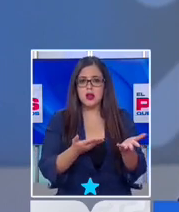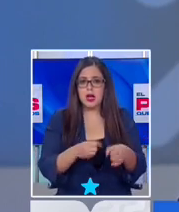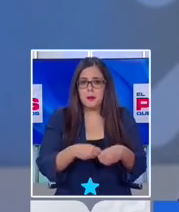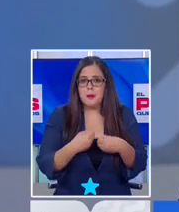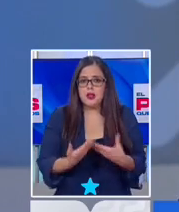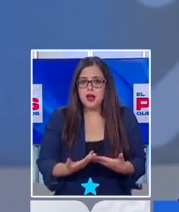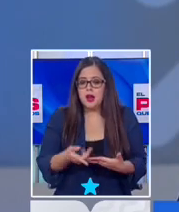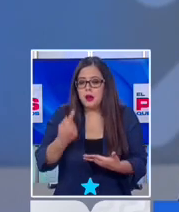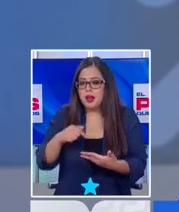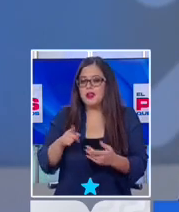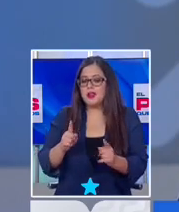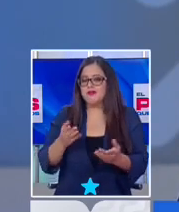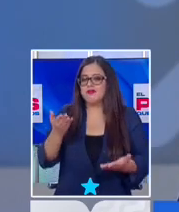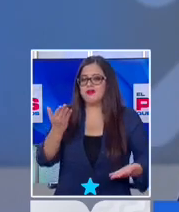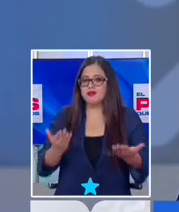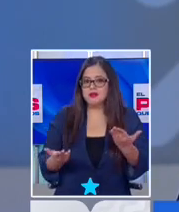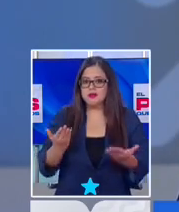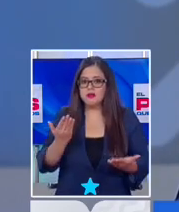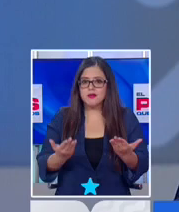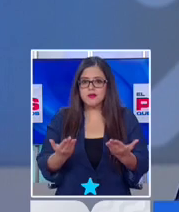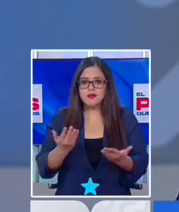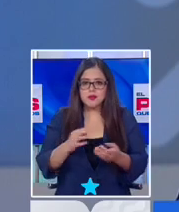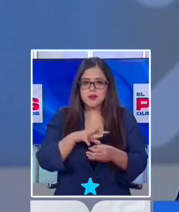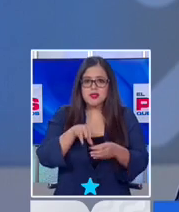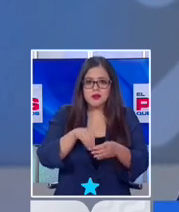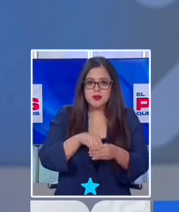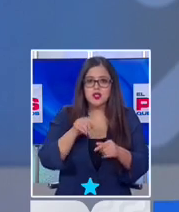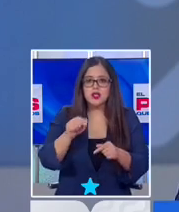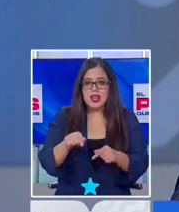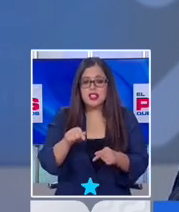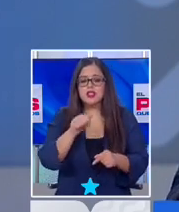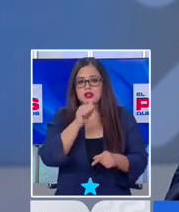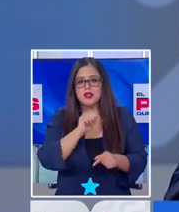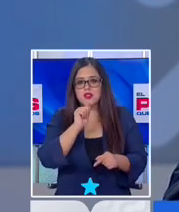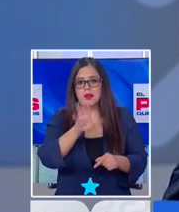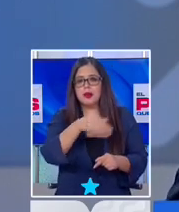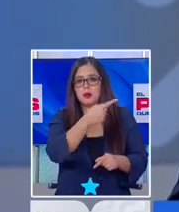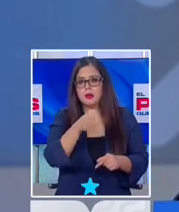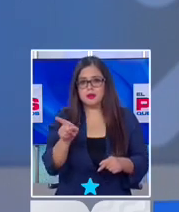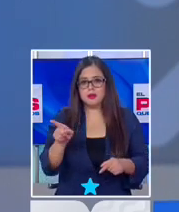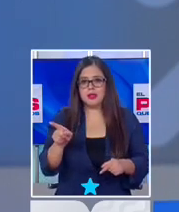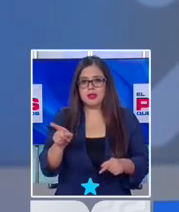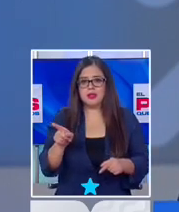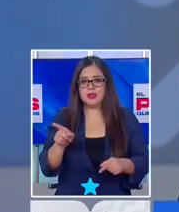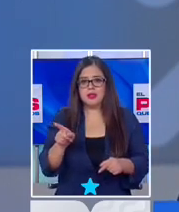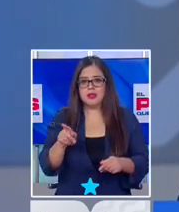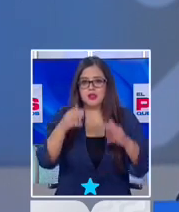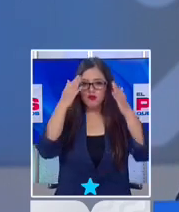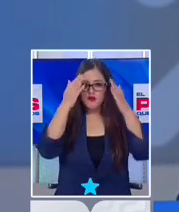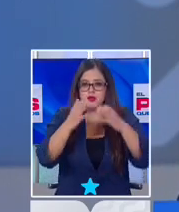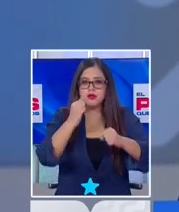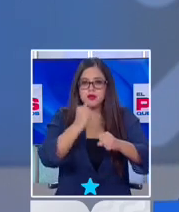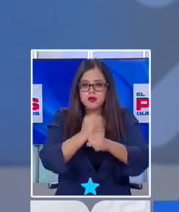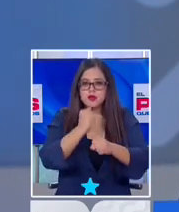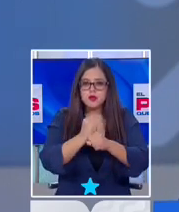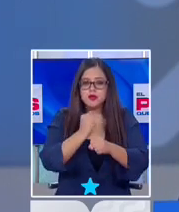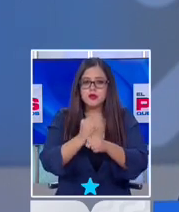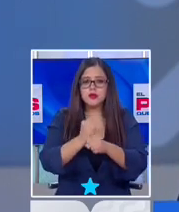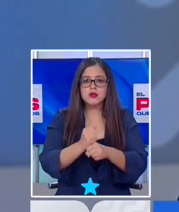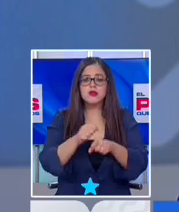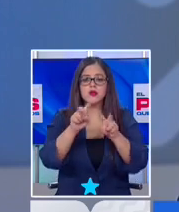mi juicio un contrapeso interno esas son las tareas que nos quedan durante la próxima semana creo que el trabajo